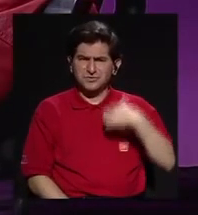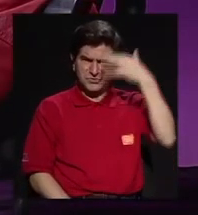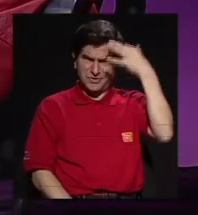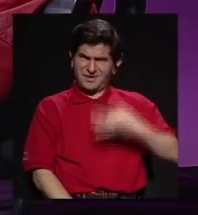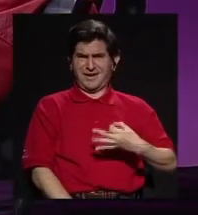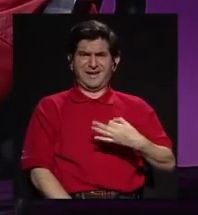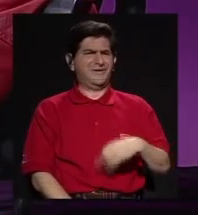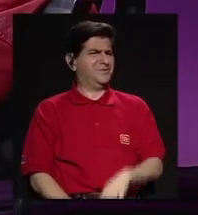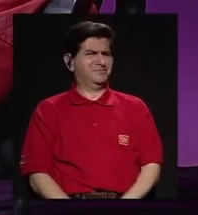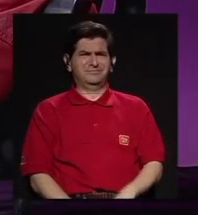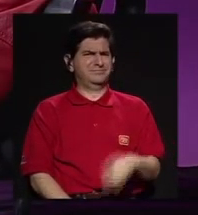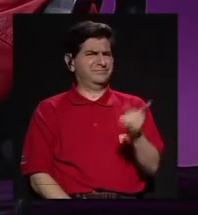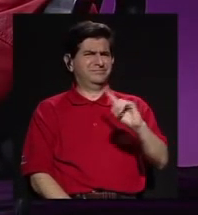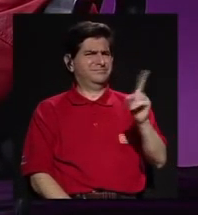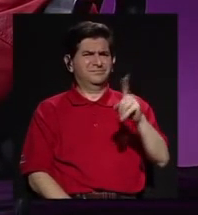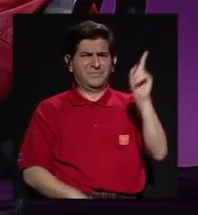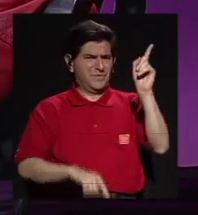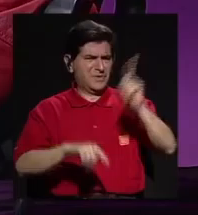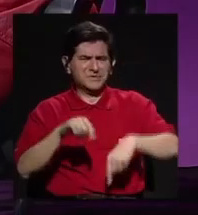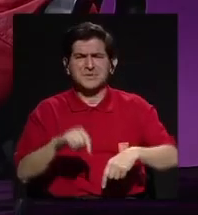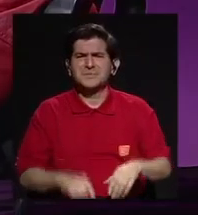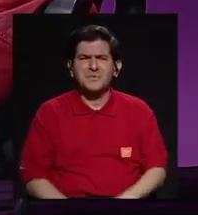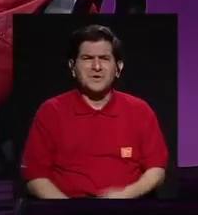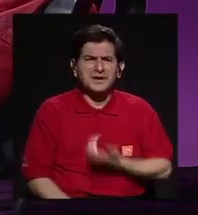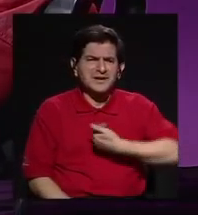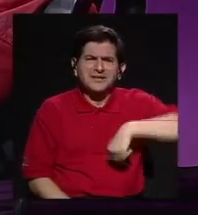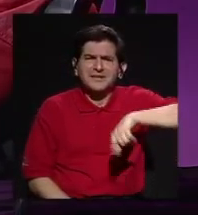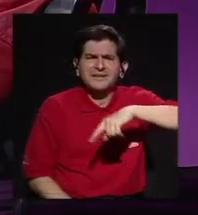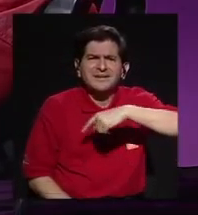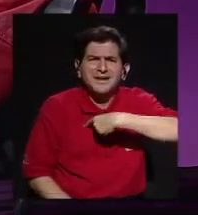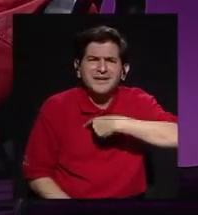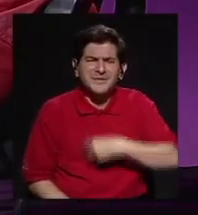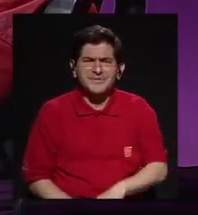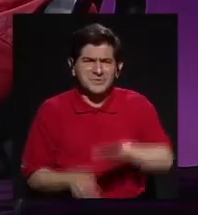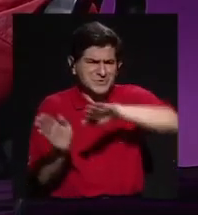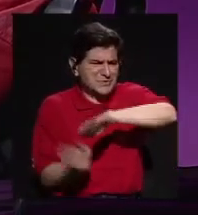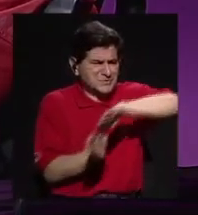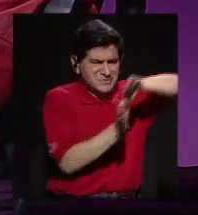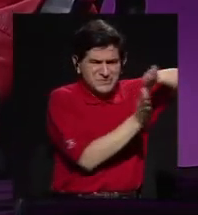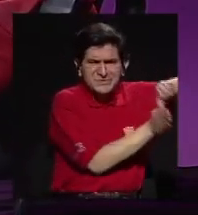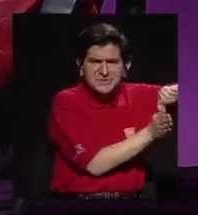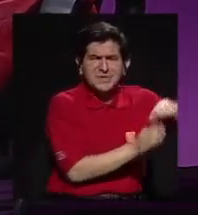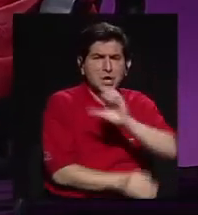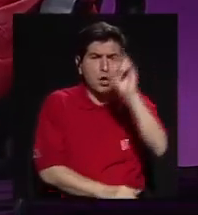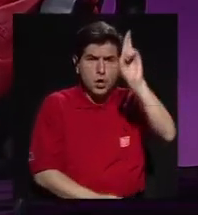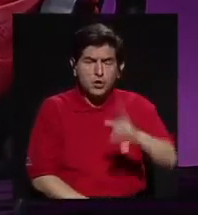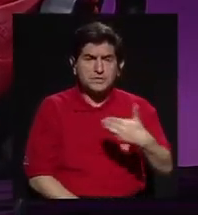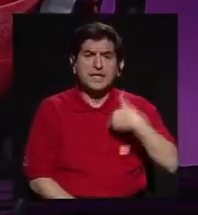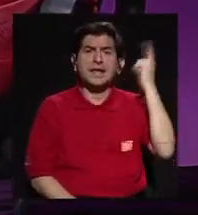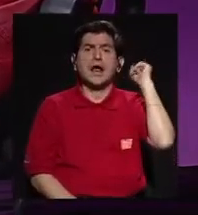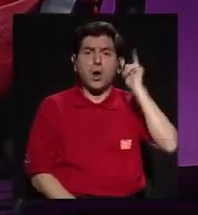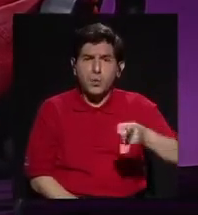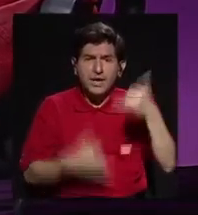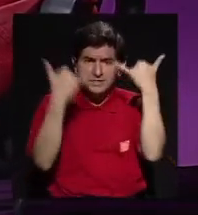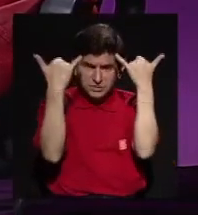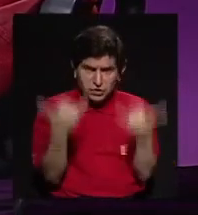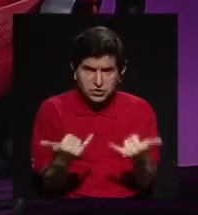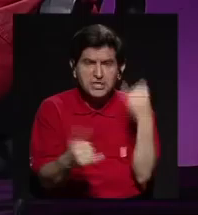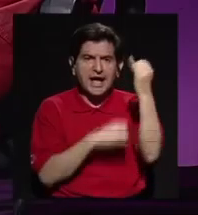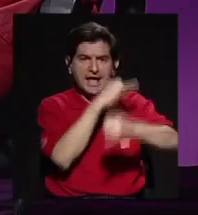creo que no hay forma de que que dejemos de lado que Costa Rica tiene estas obligaciones, no